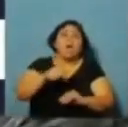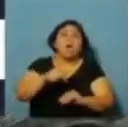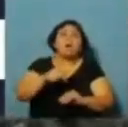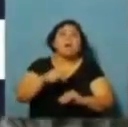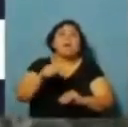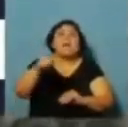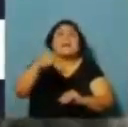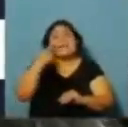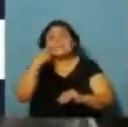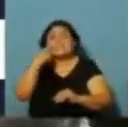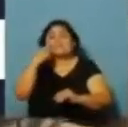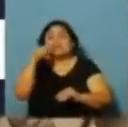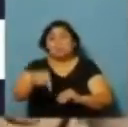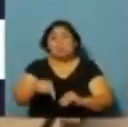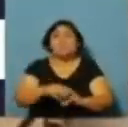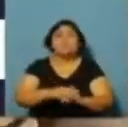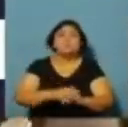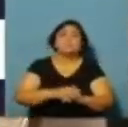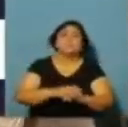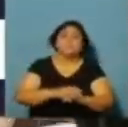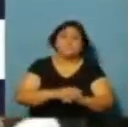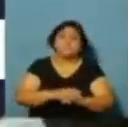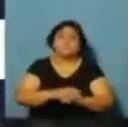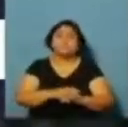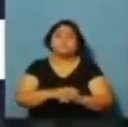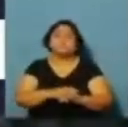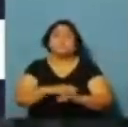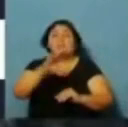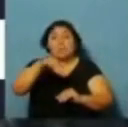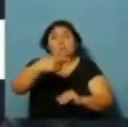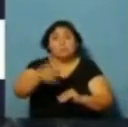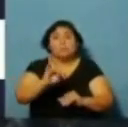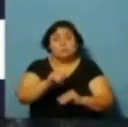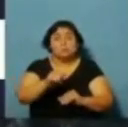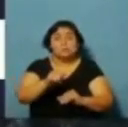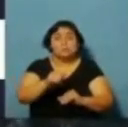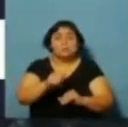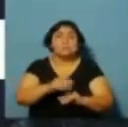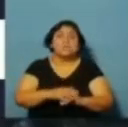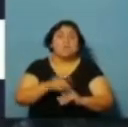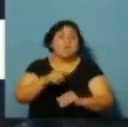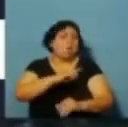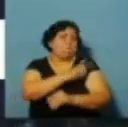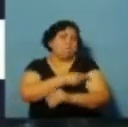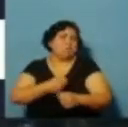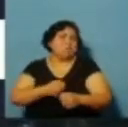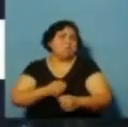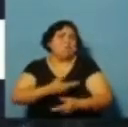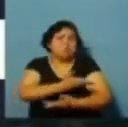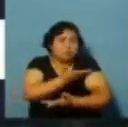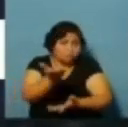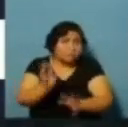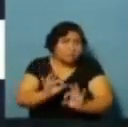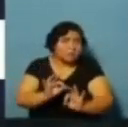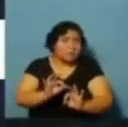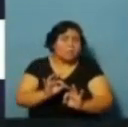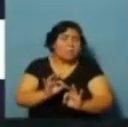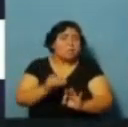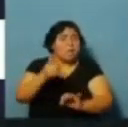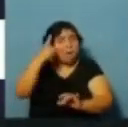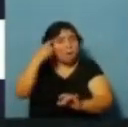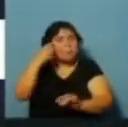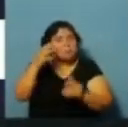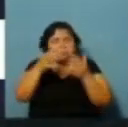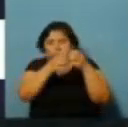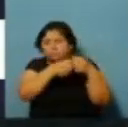instituciones, fortalece el deber cívico de los chicos, se aprenden a debatir, que esto es